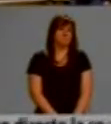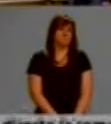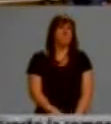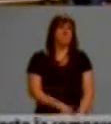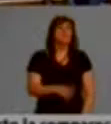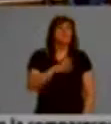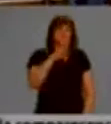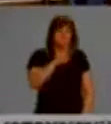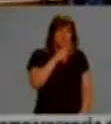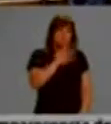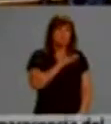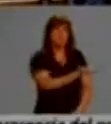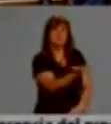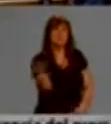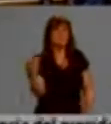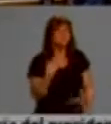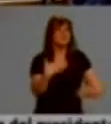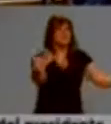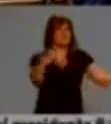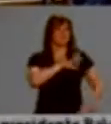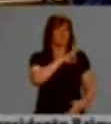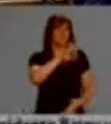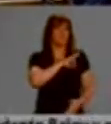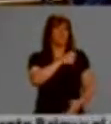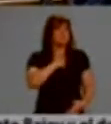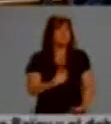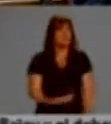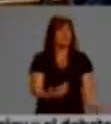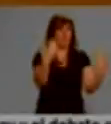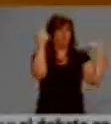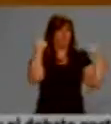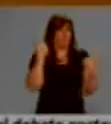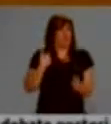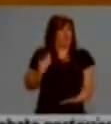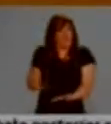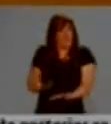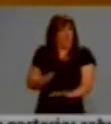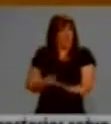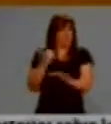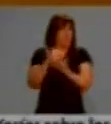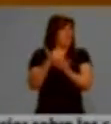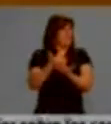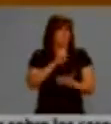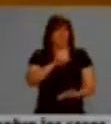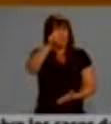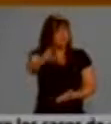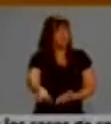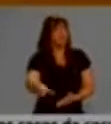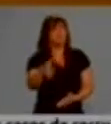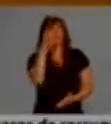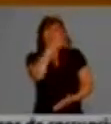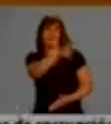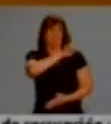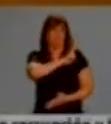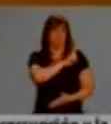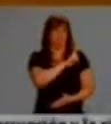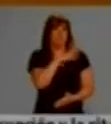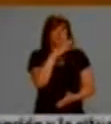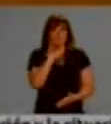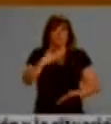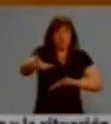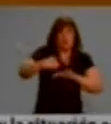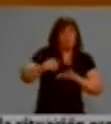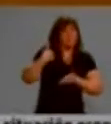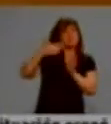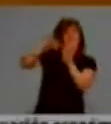Por lo tanto, señorías, no es a mí a quien corresponde la carga de la prueba, sino a quien me acusa. No me pidan, pues, explicaciones